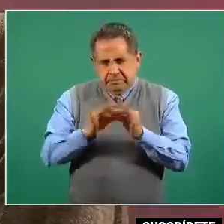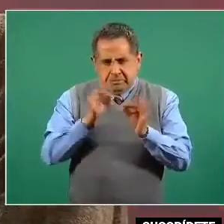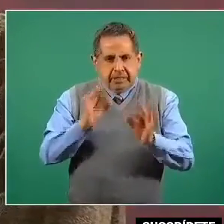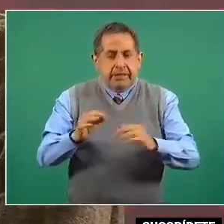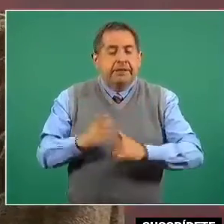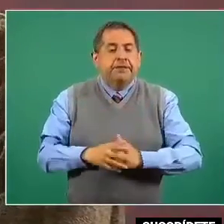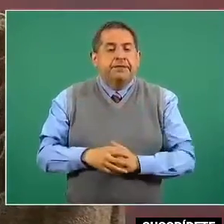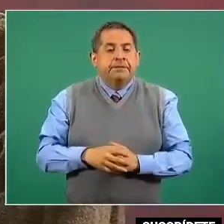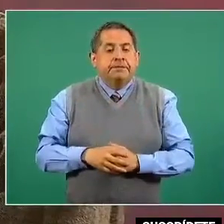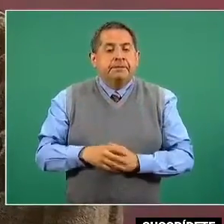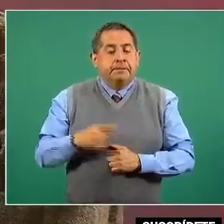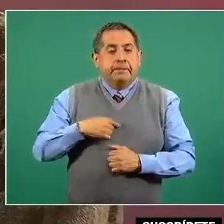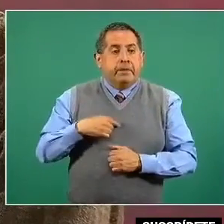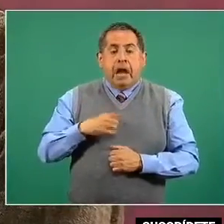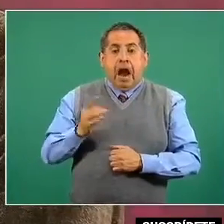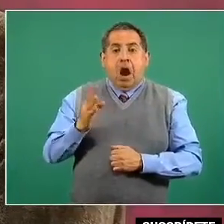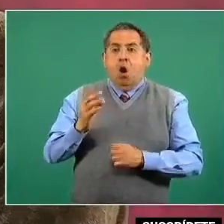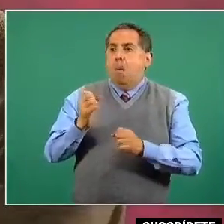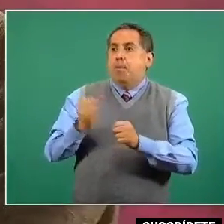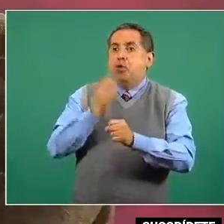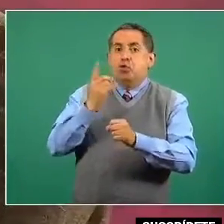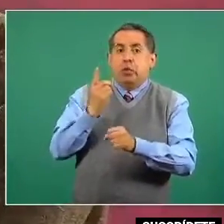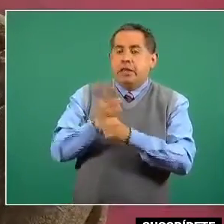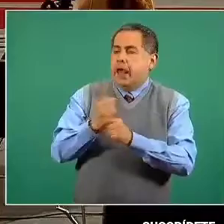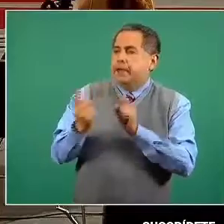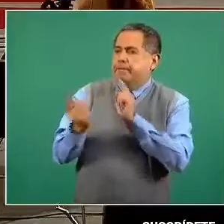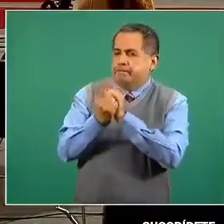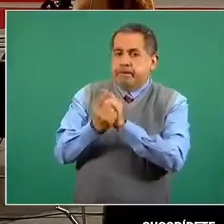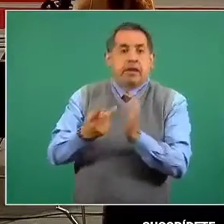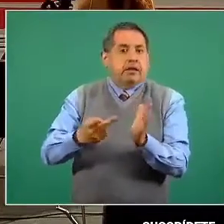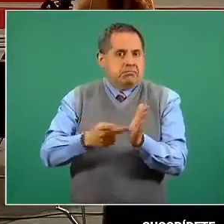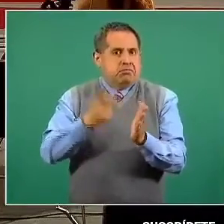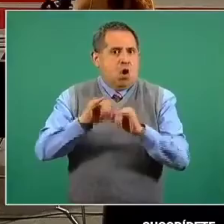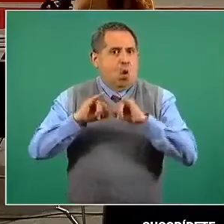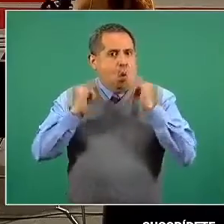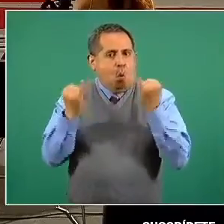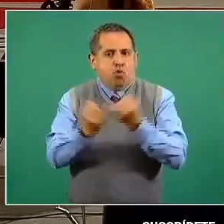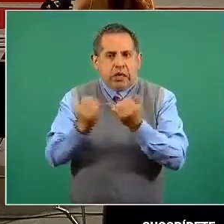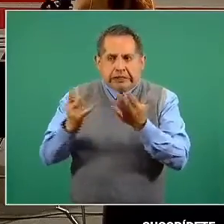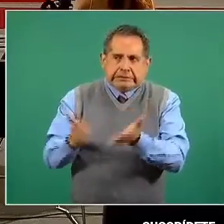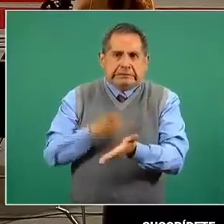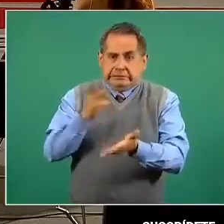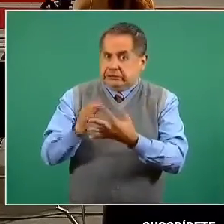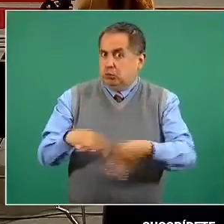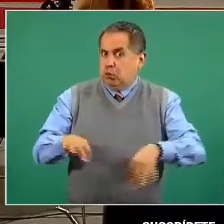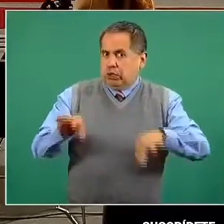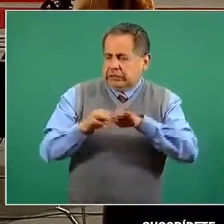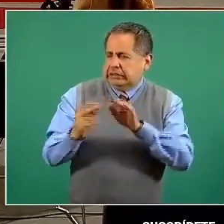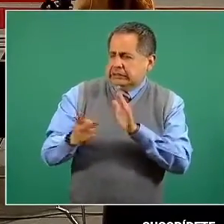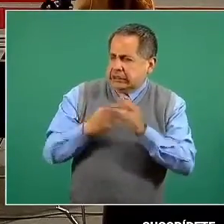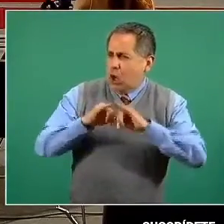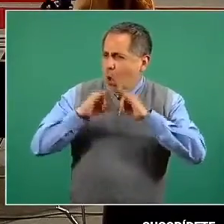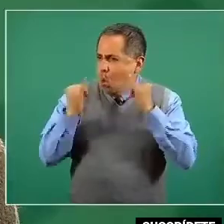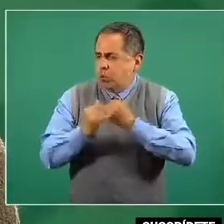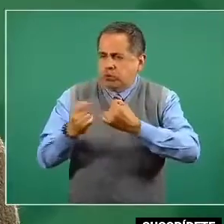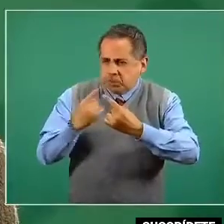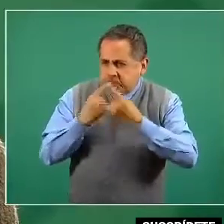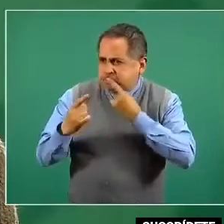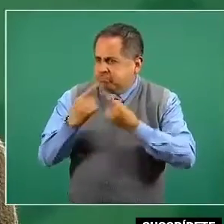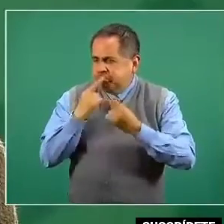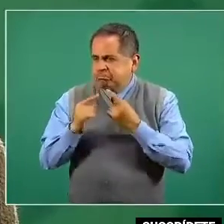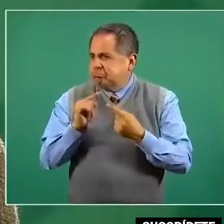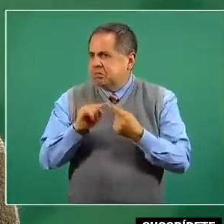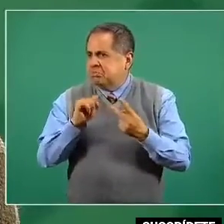y tuvimos la oportunidad de varias reuniones de extraordinaria importancia que resultaron todas de ellas